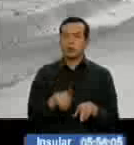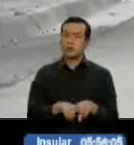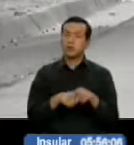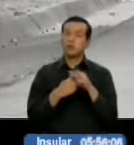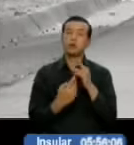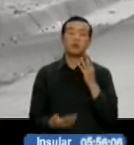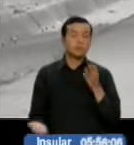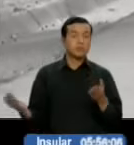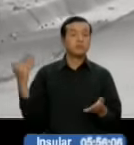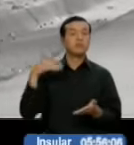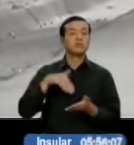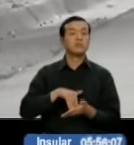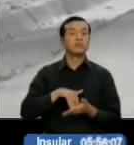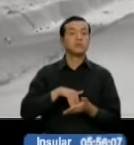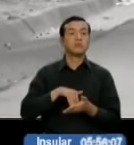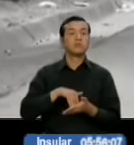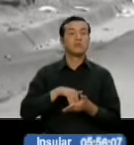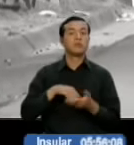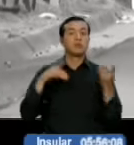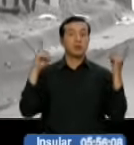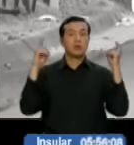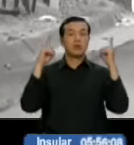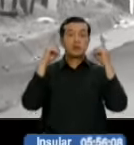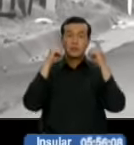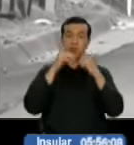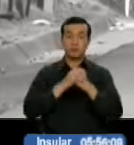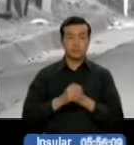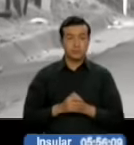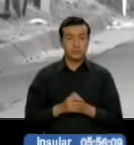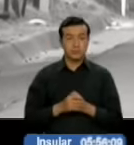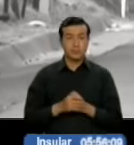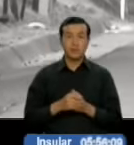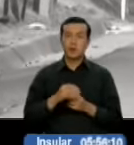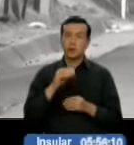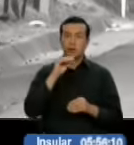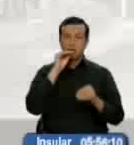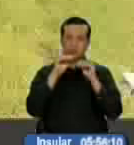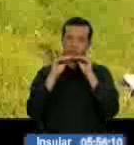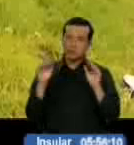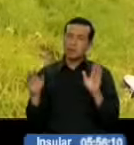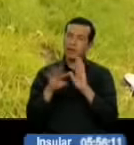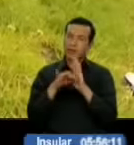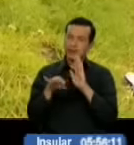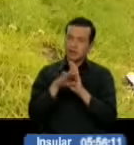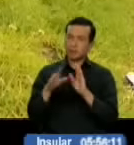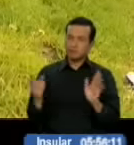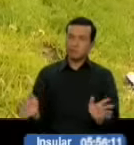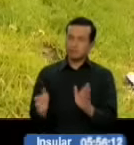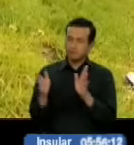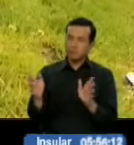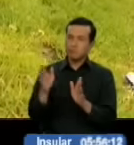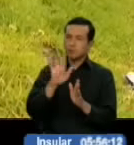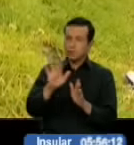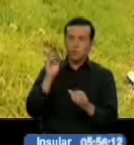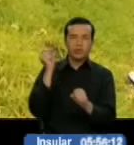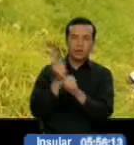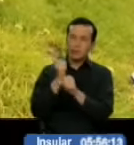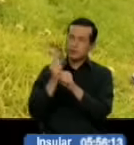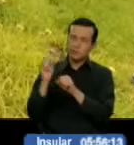nuevo es difícil, pero mandarles muchas energías, que sigan